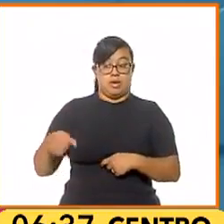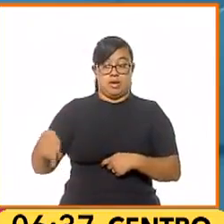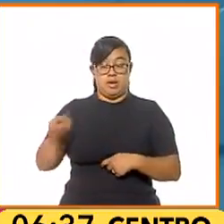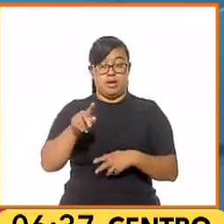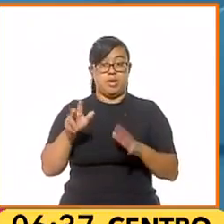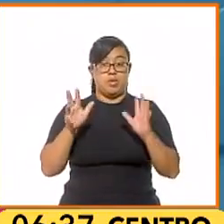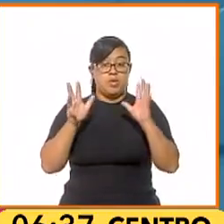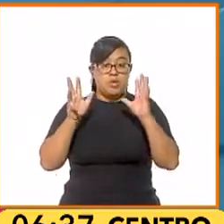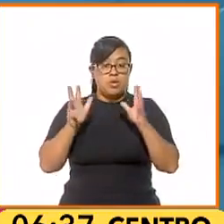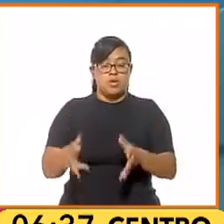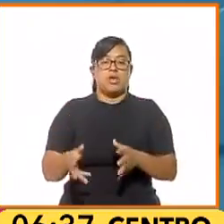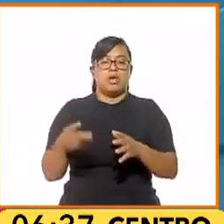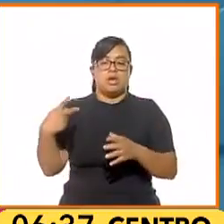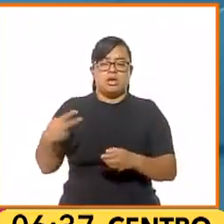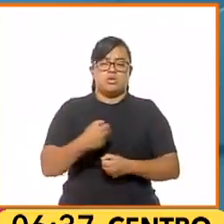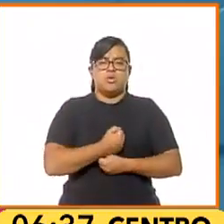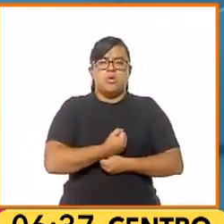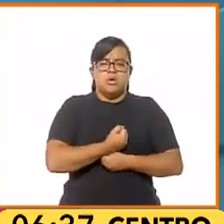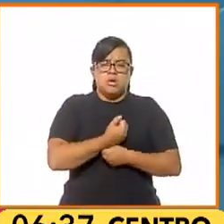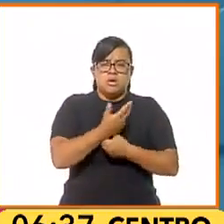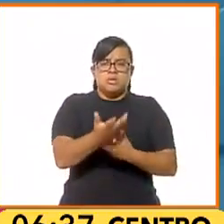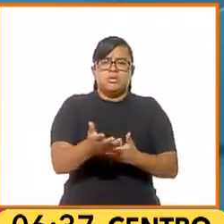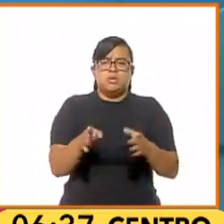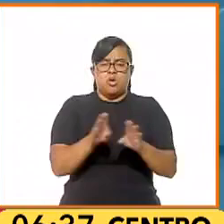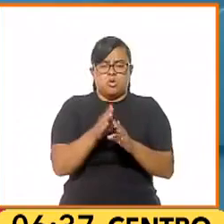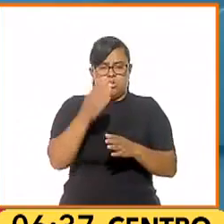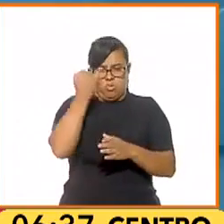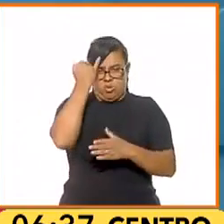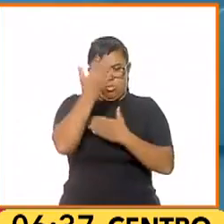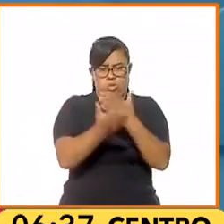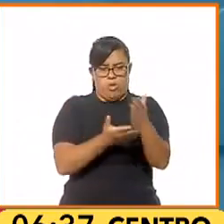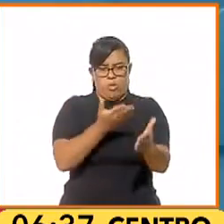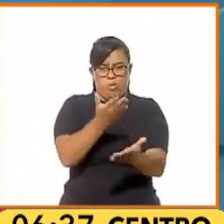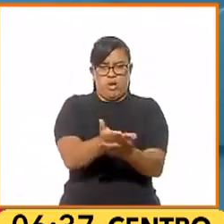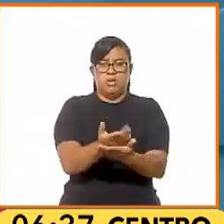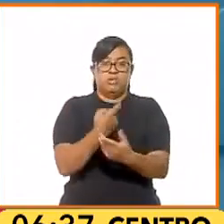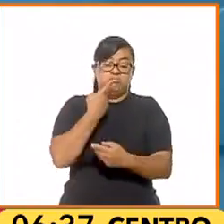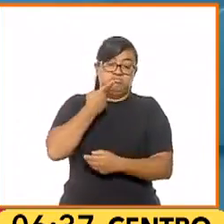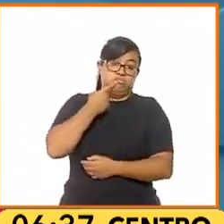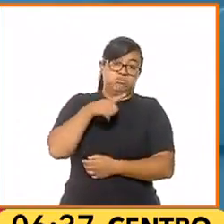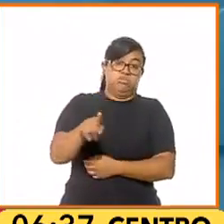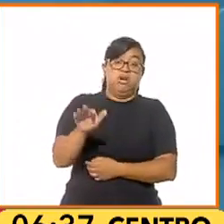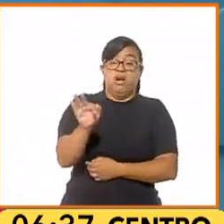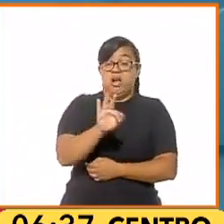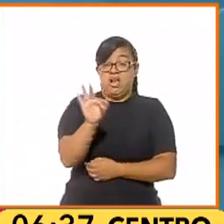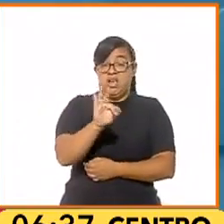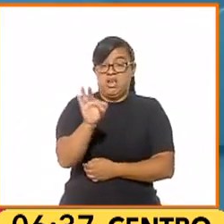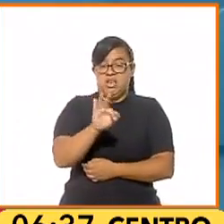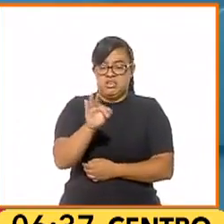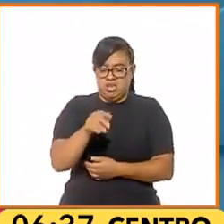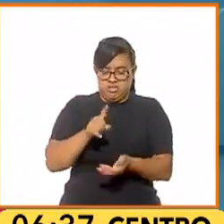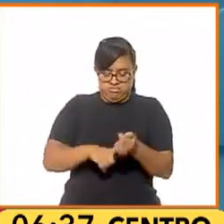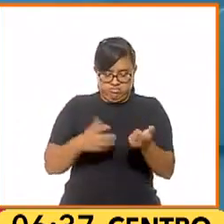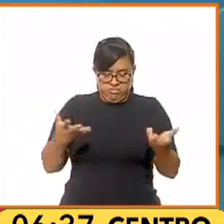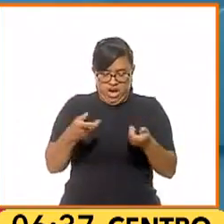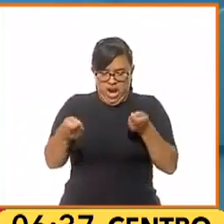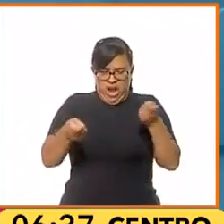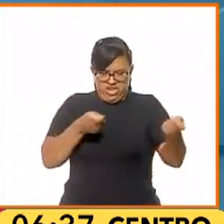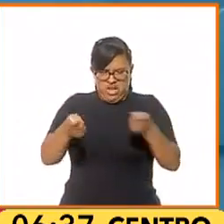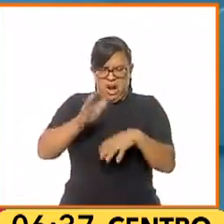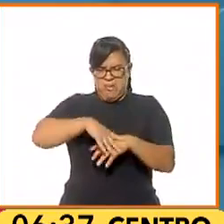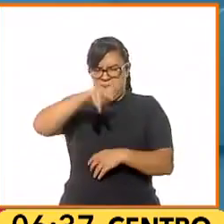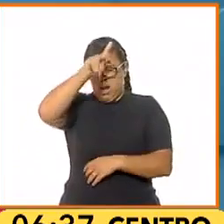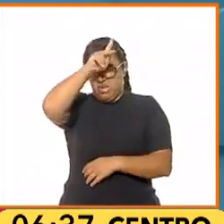han externado al respecto de esta propuesta, pues que acusan que puede haber un control